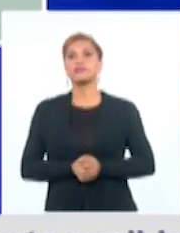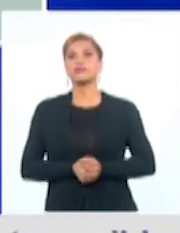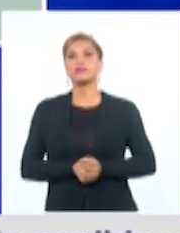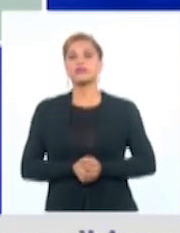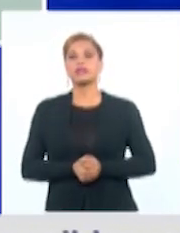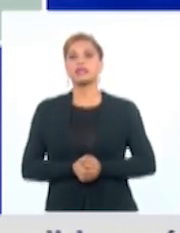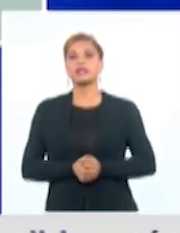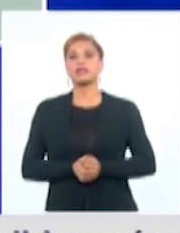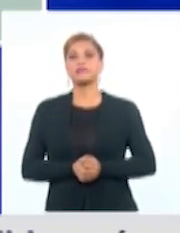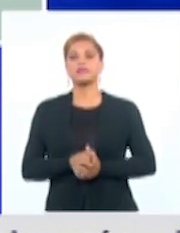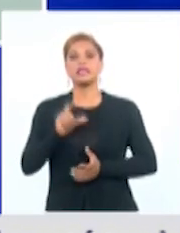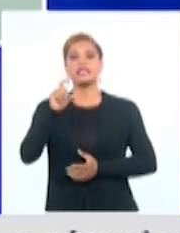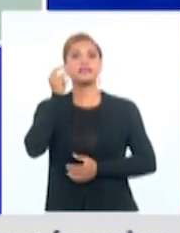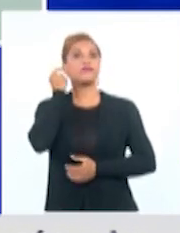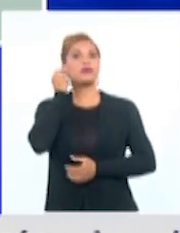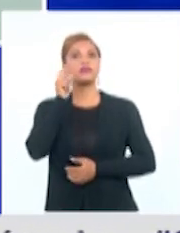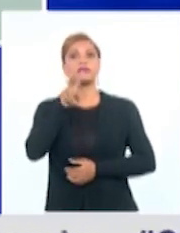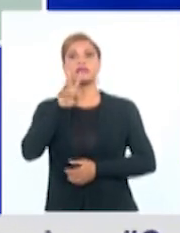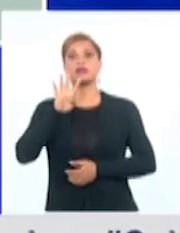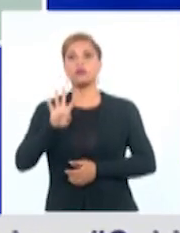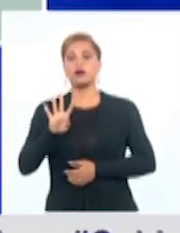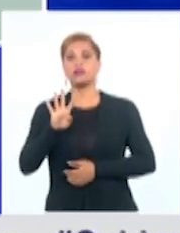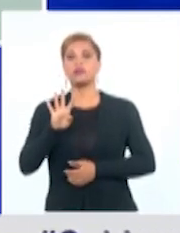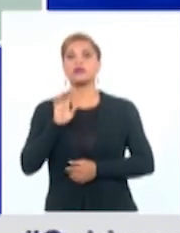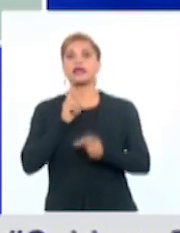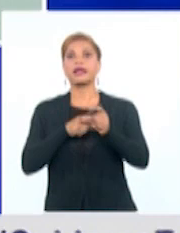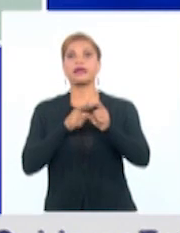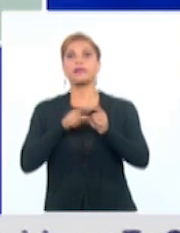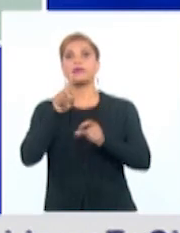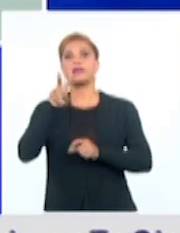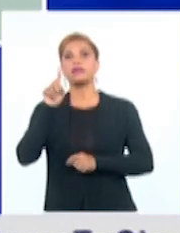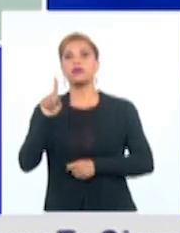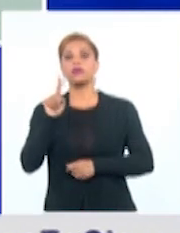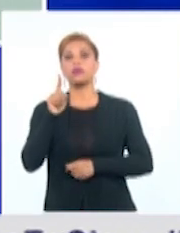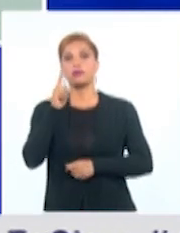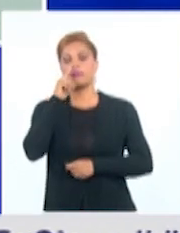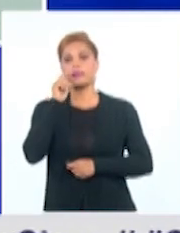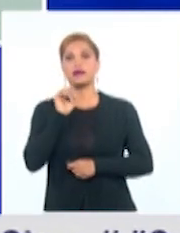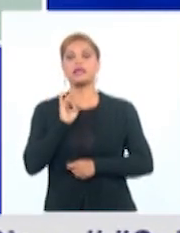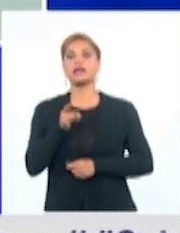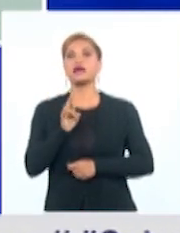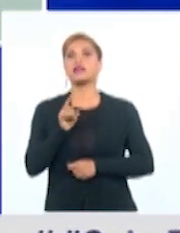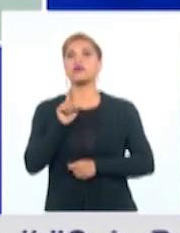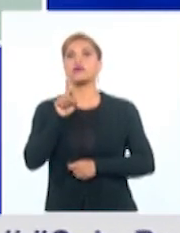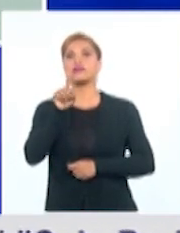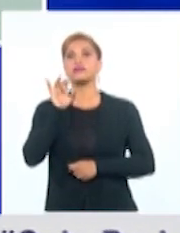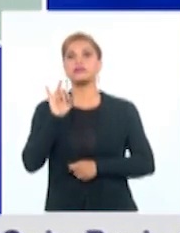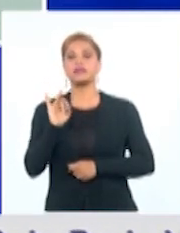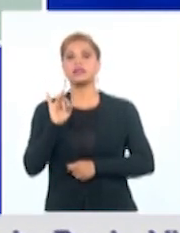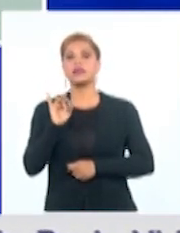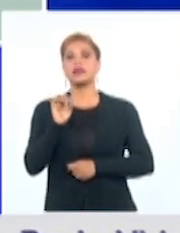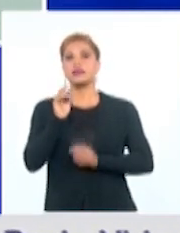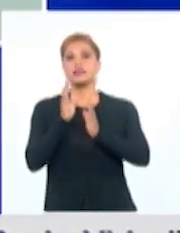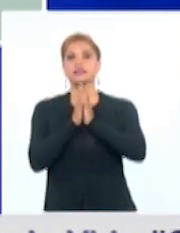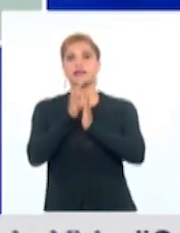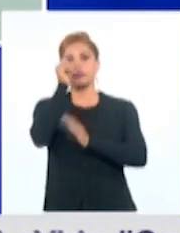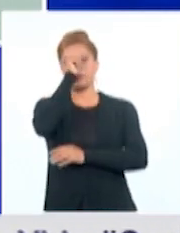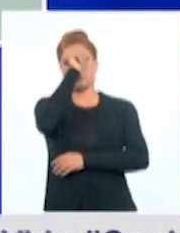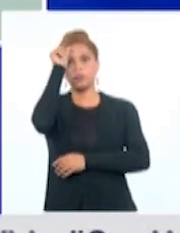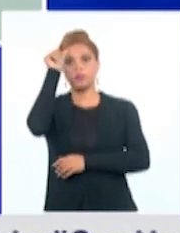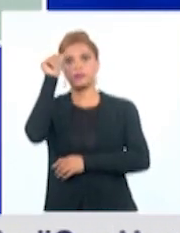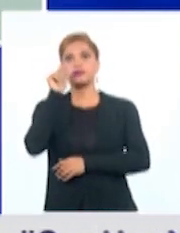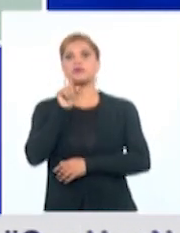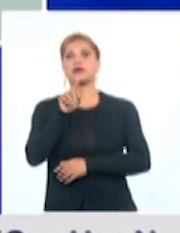casos. Cifuentes 24, Quemado de Guines 21, Manicaragua 17, Santo Domingo 14, Santa Clara y Sagua la